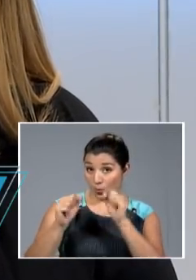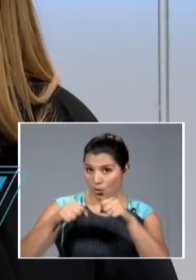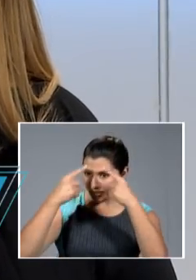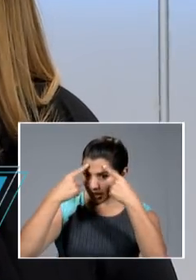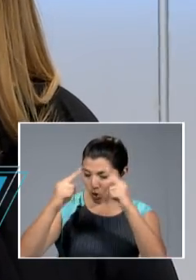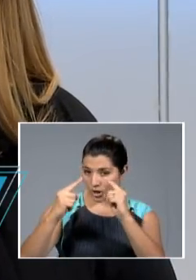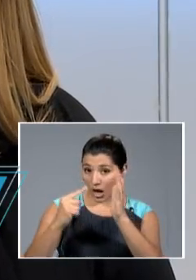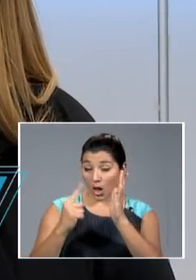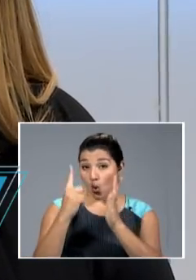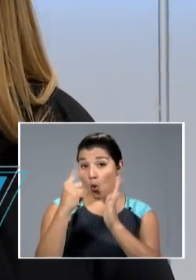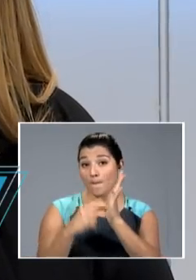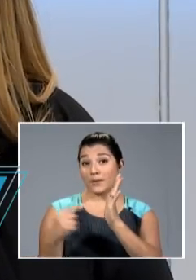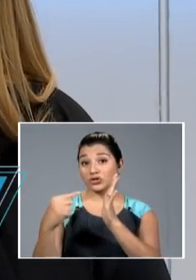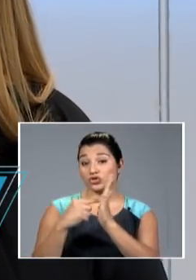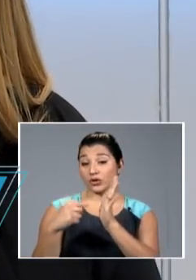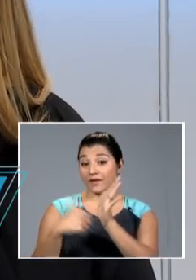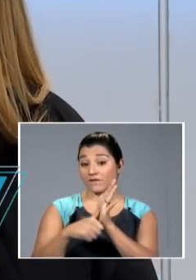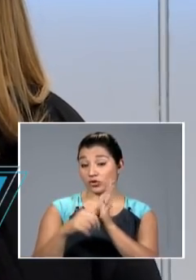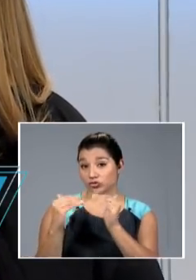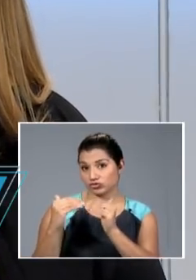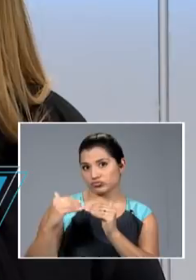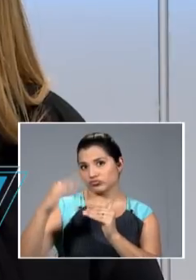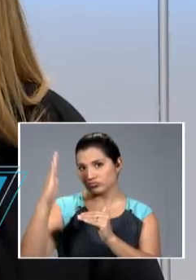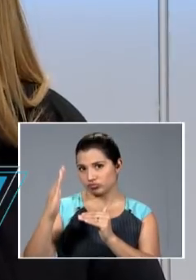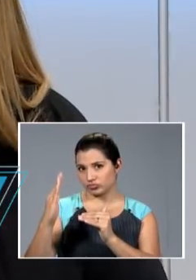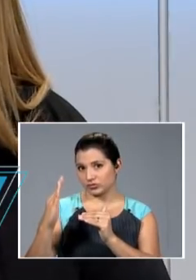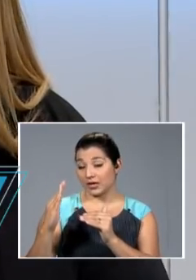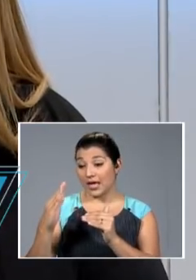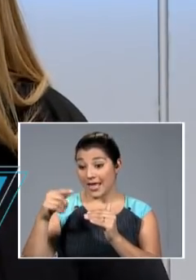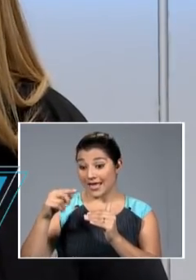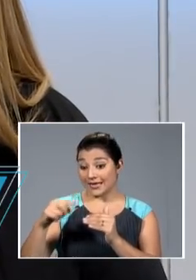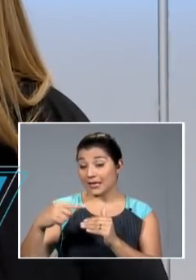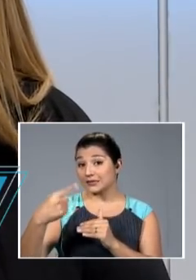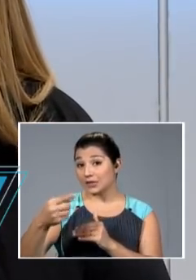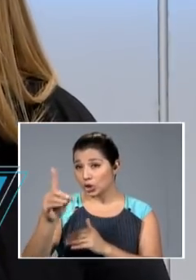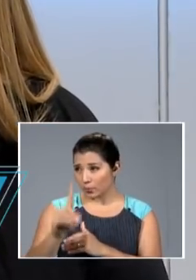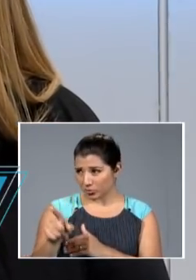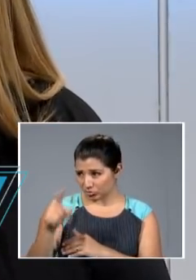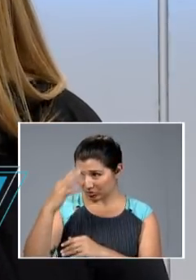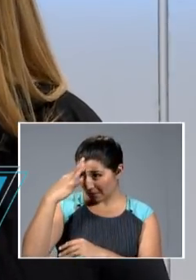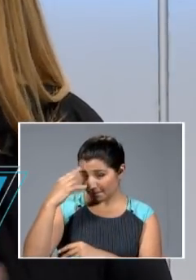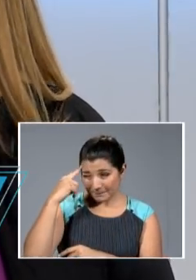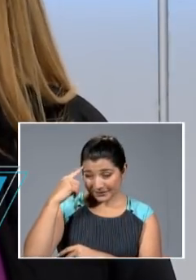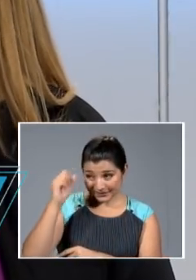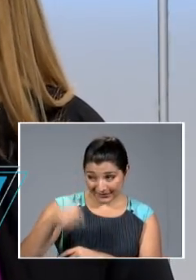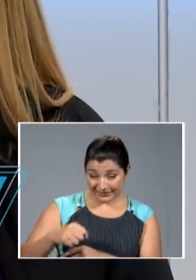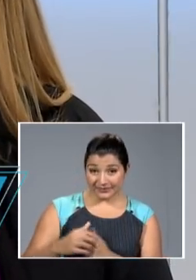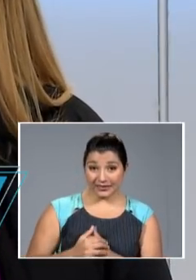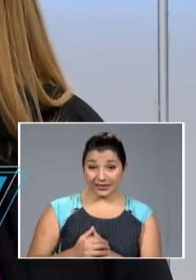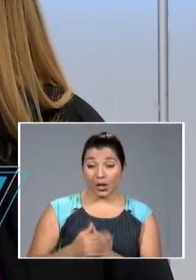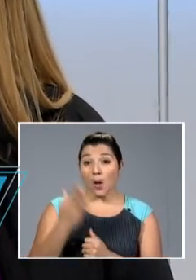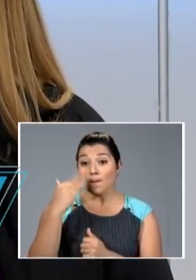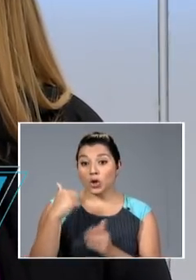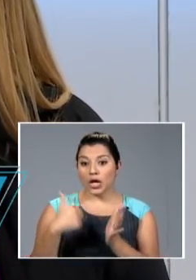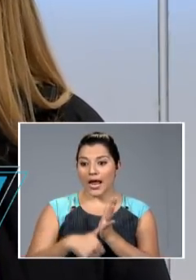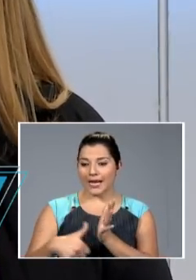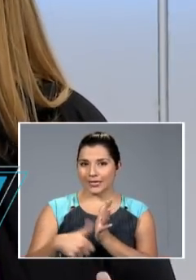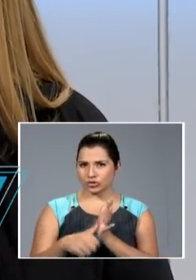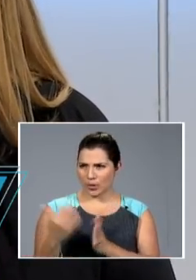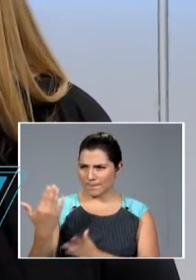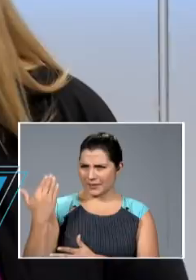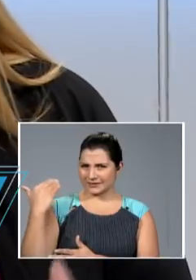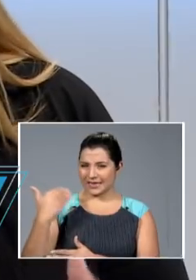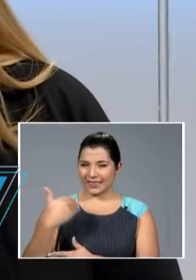de votos en esta segunda ronda entre Carlos Alvarado y Fabricio Alvarado. ¿Usted cree eso posible? Porque las elecciones anteriores tenían